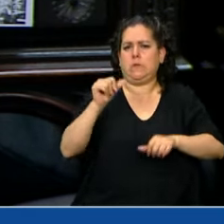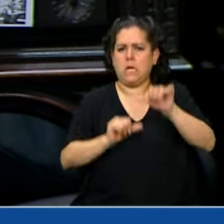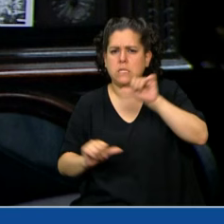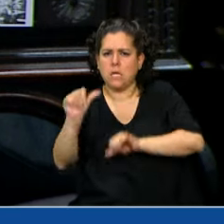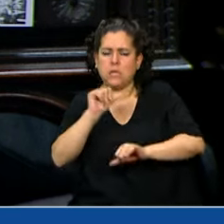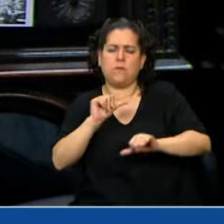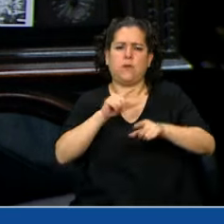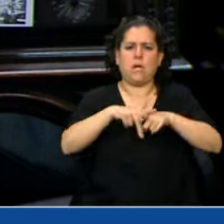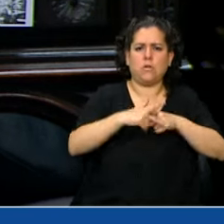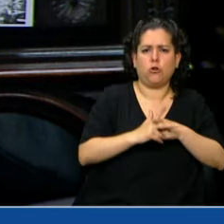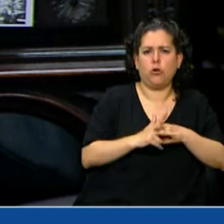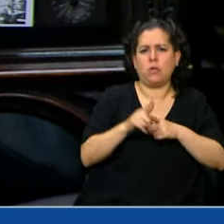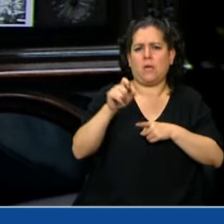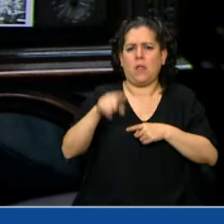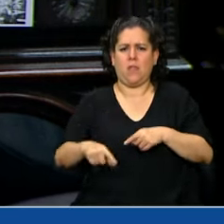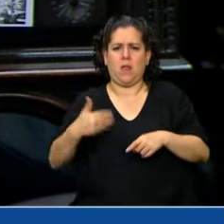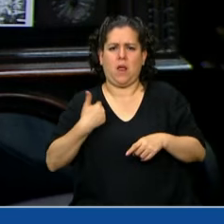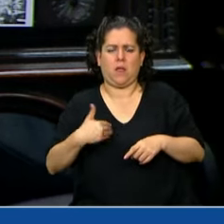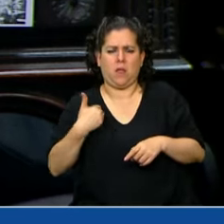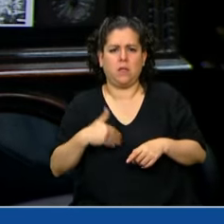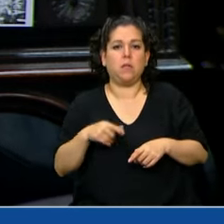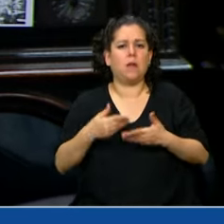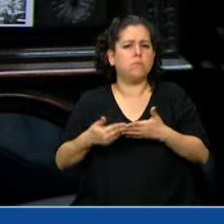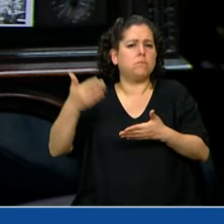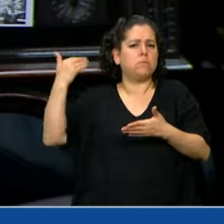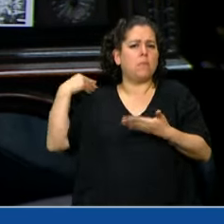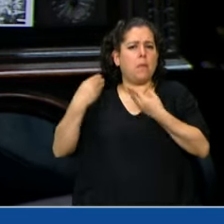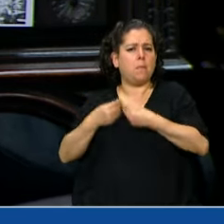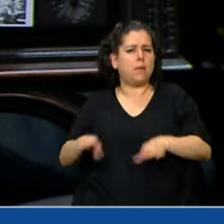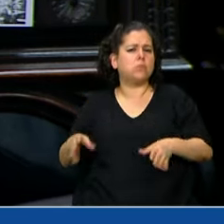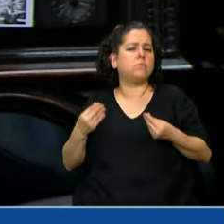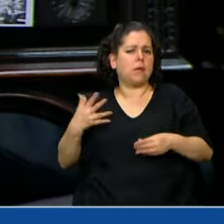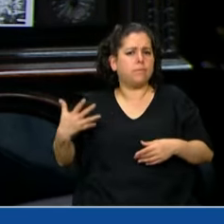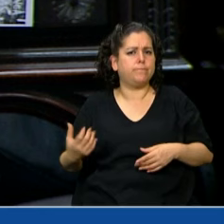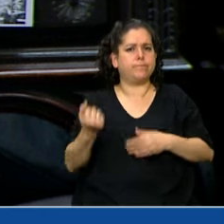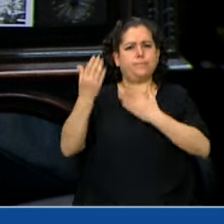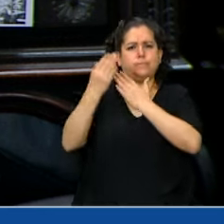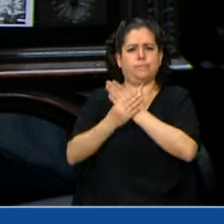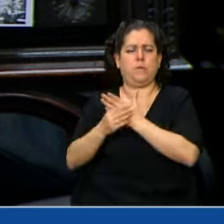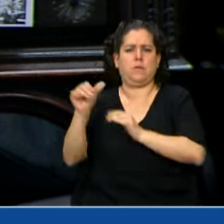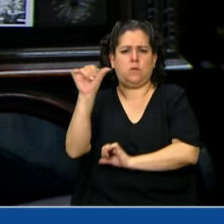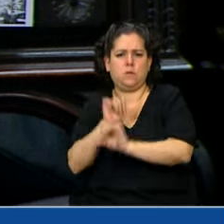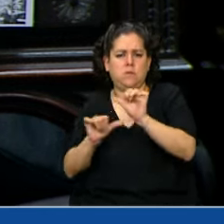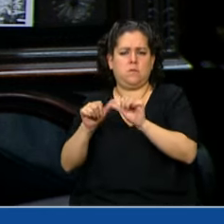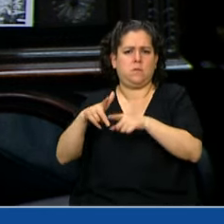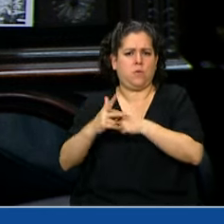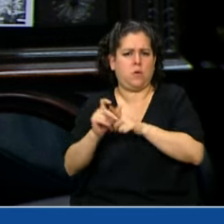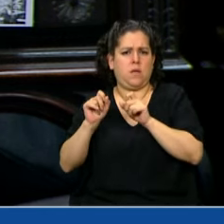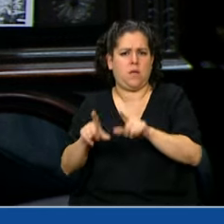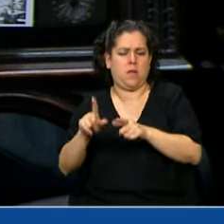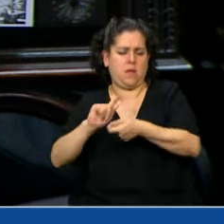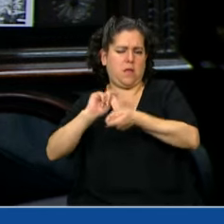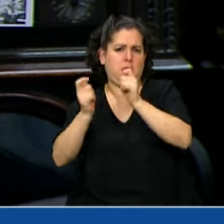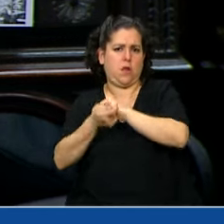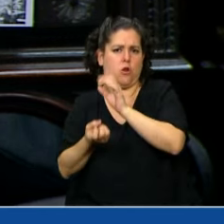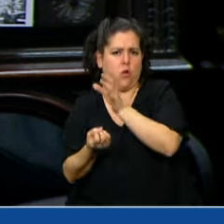tecnológica de nuestro país que empezó con la recuperación del Ministerio de ciencia y tecnología e innovación y que